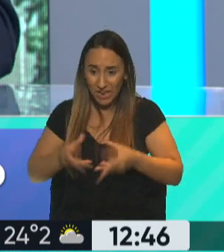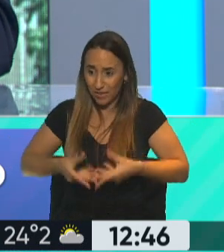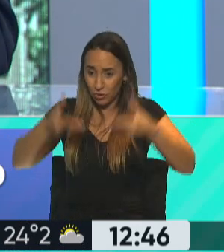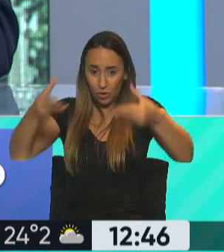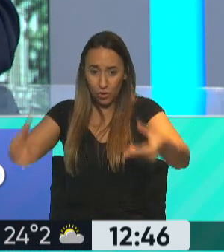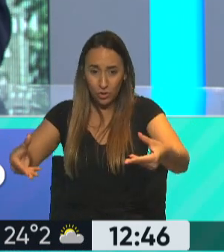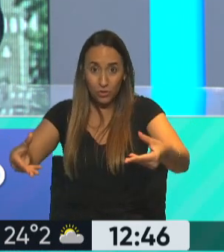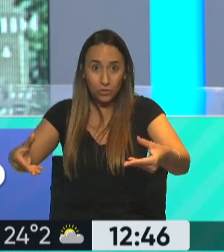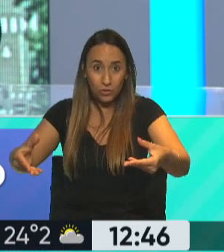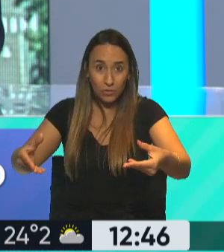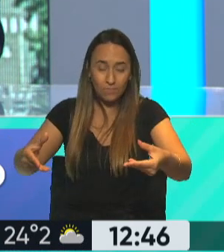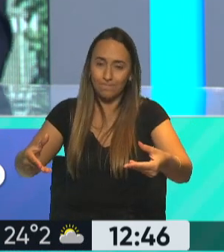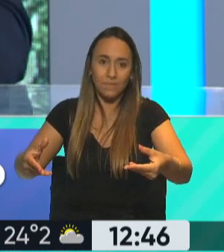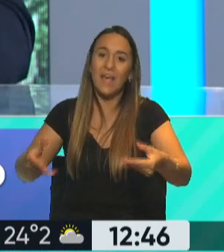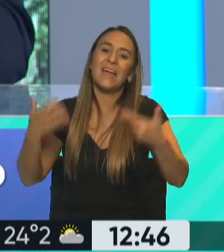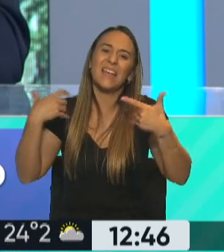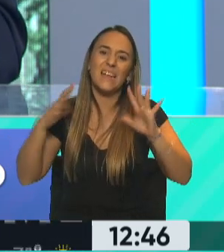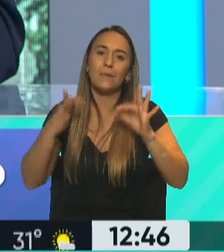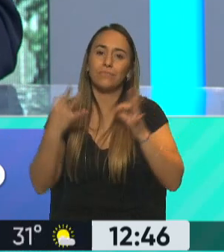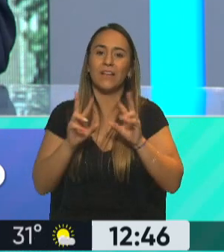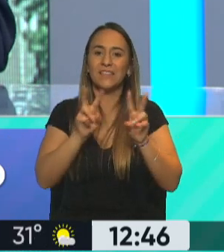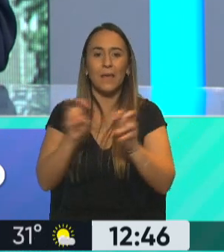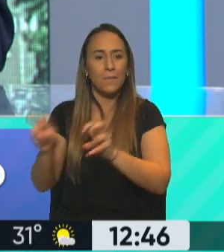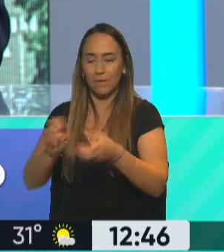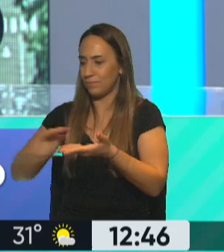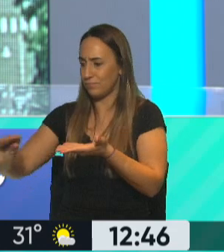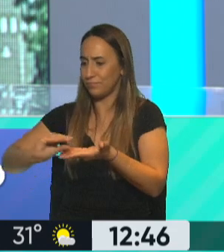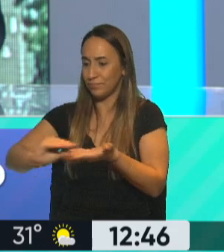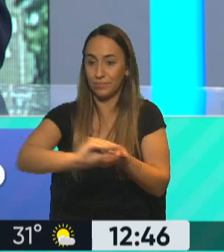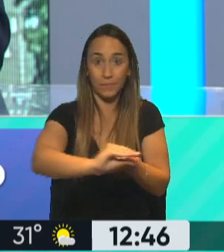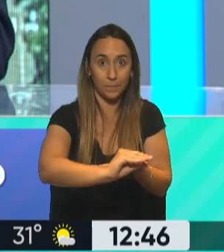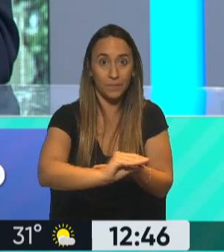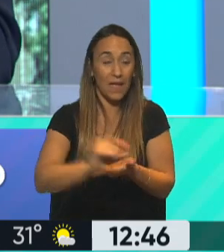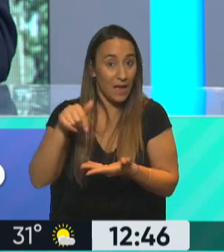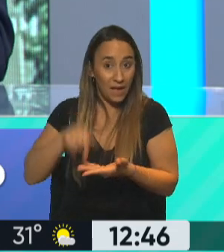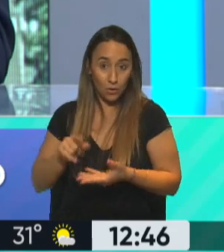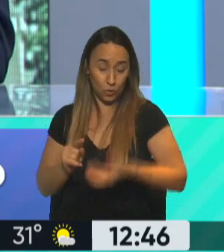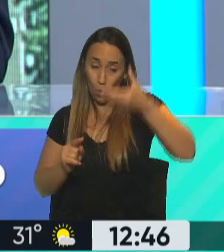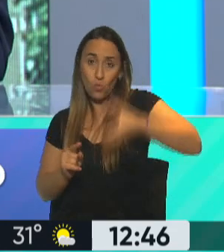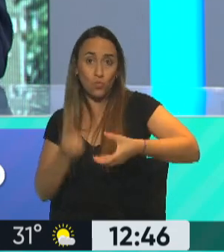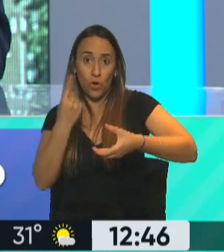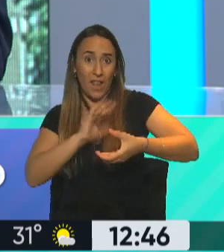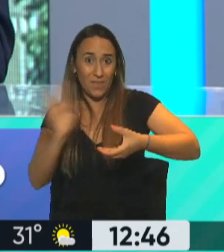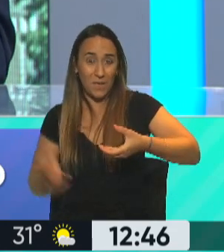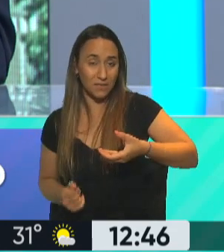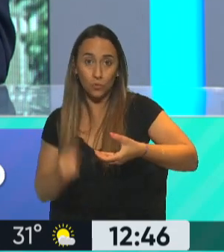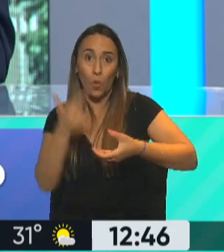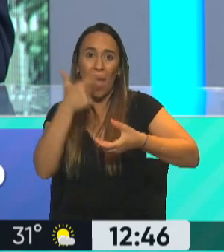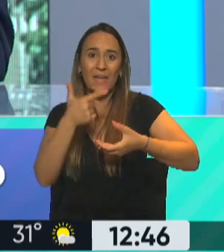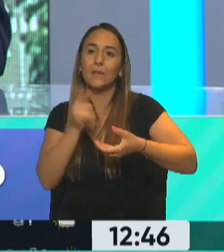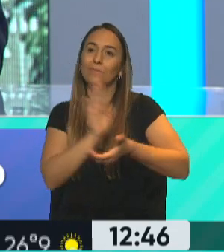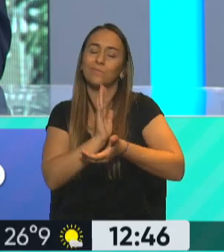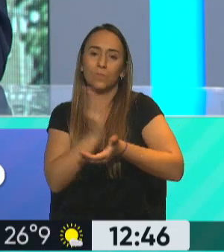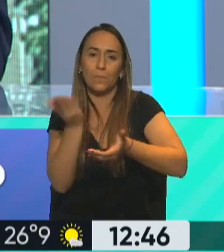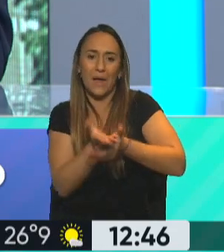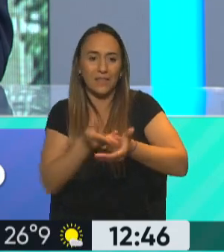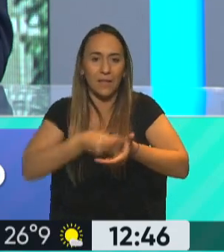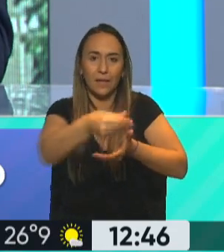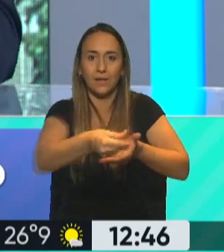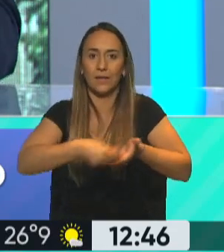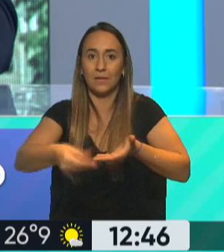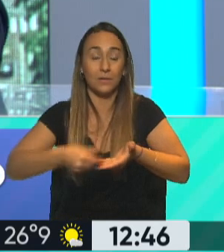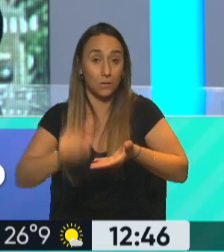se van dividiendo los temas porque son diferentes proyectos. Aquí no, aquí tenemos una sola pieza. Sí, lo que va a ocurrir es que el